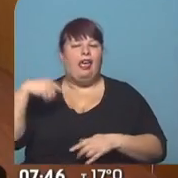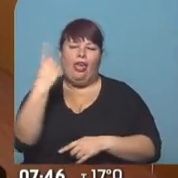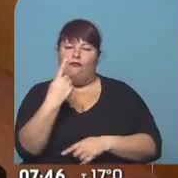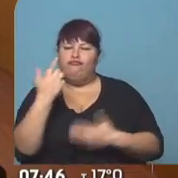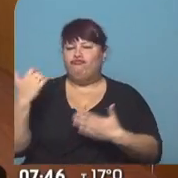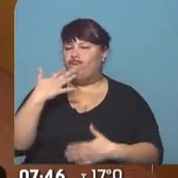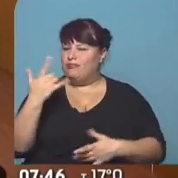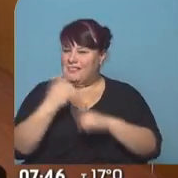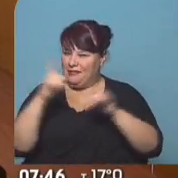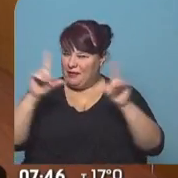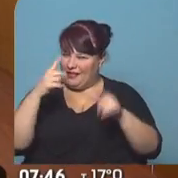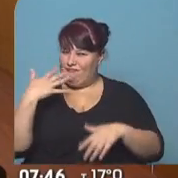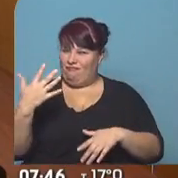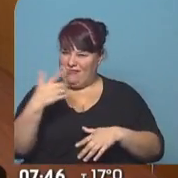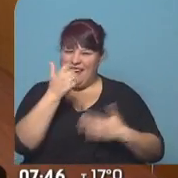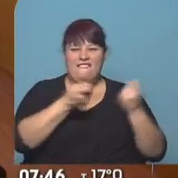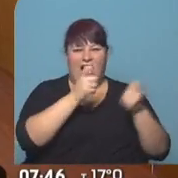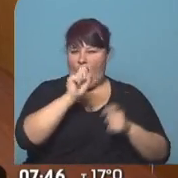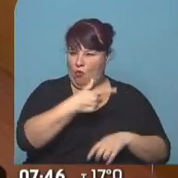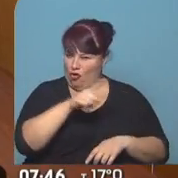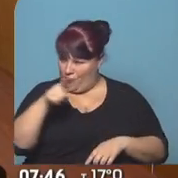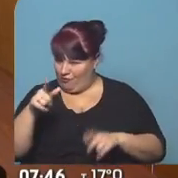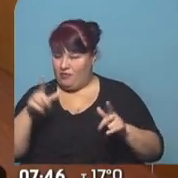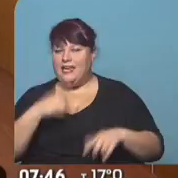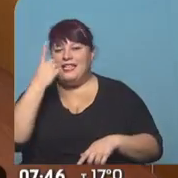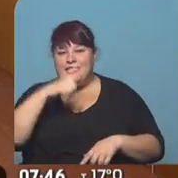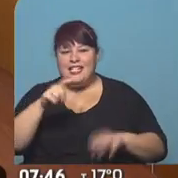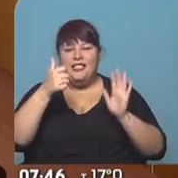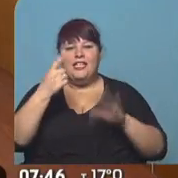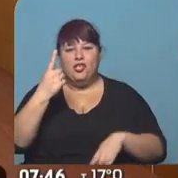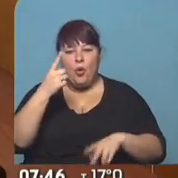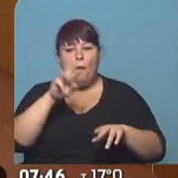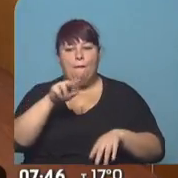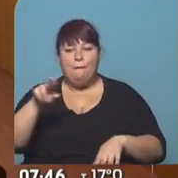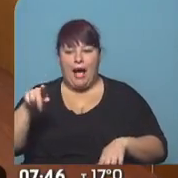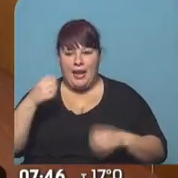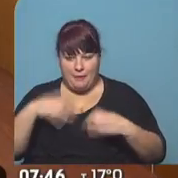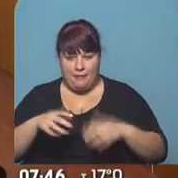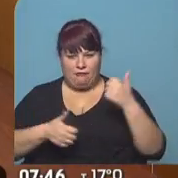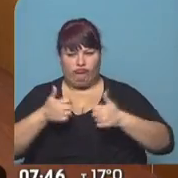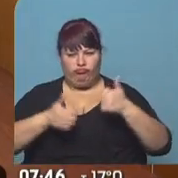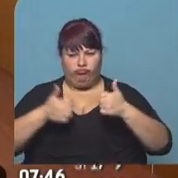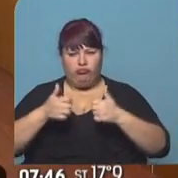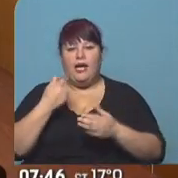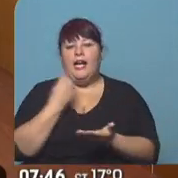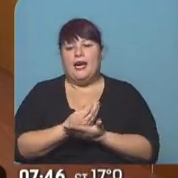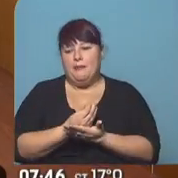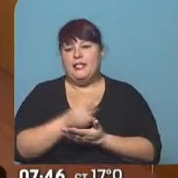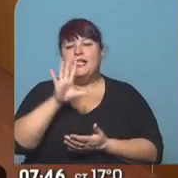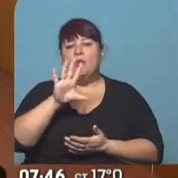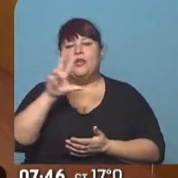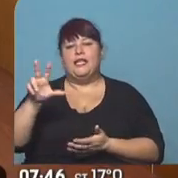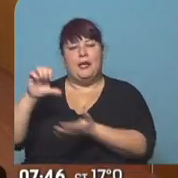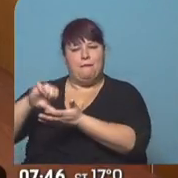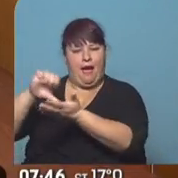la que solemos ver más en la televisión que en las milongas. 161 parejas arrancaron compitiendo, representando a